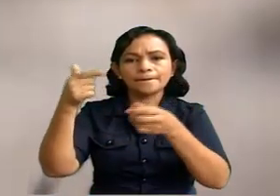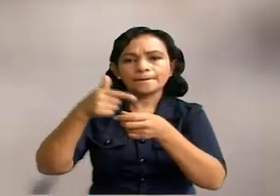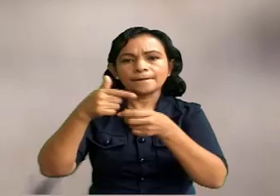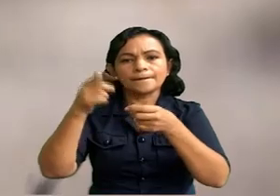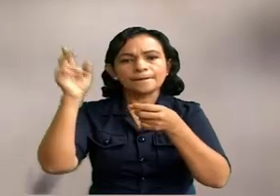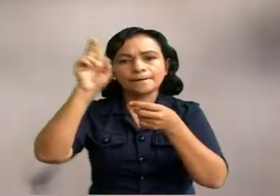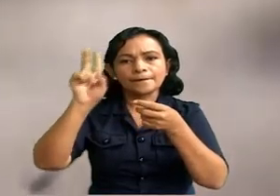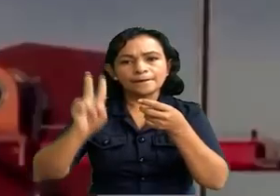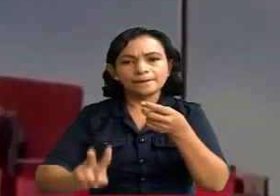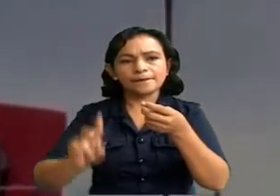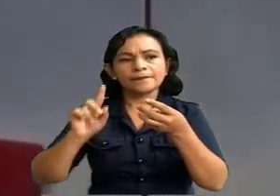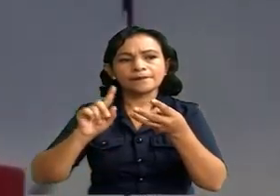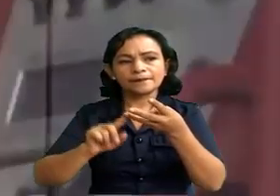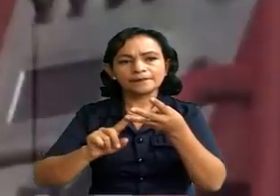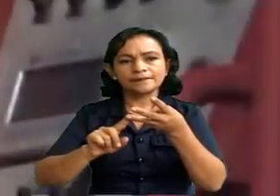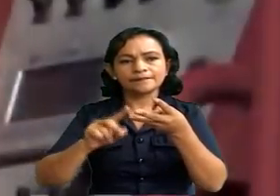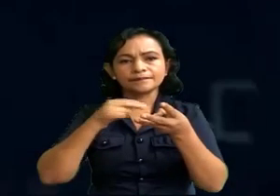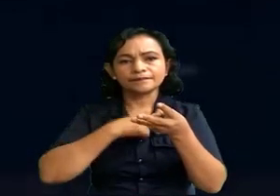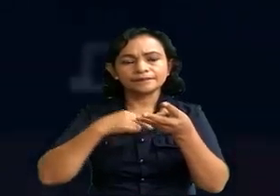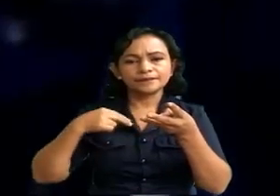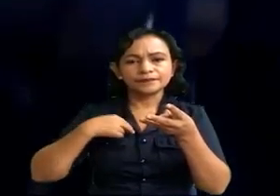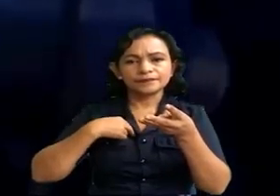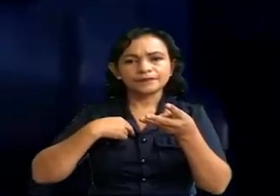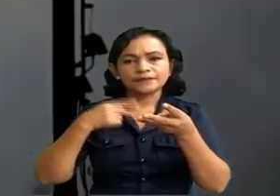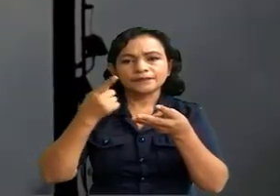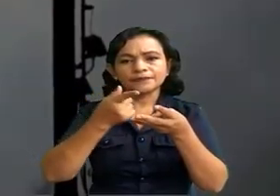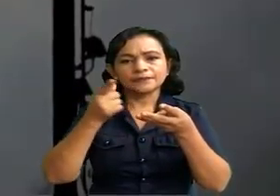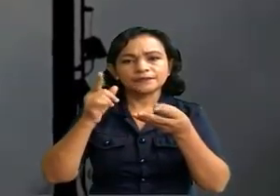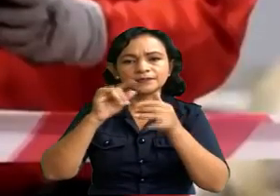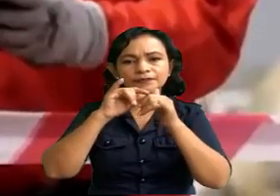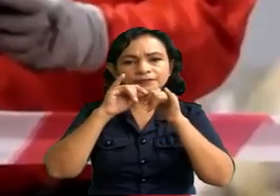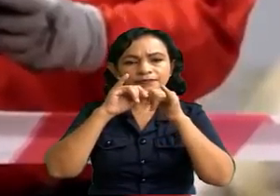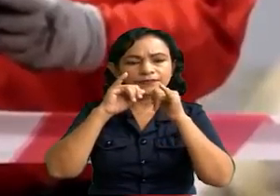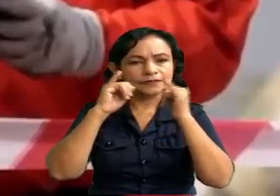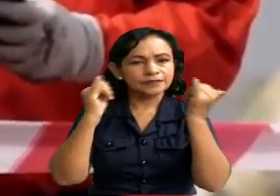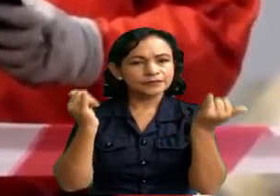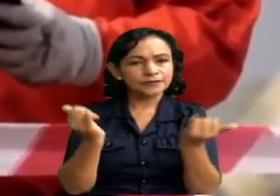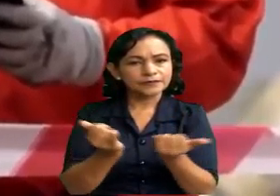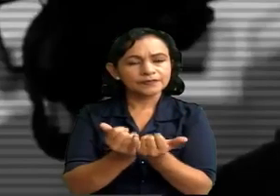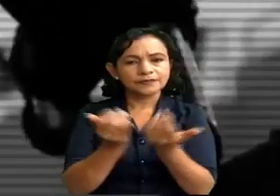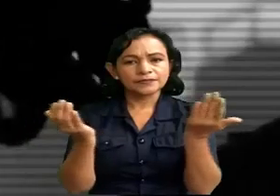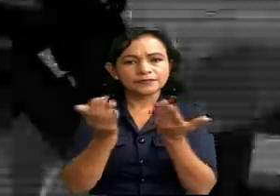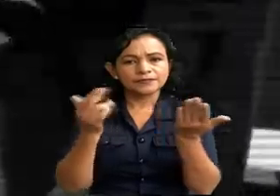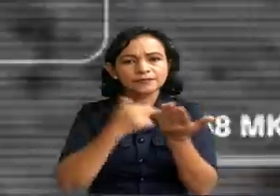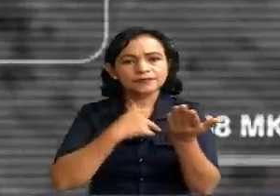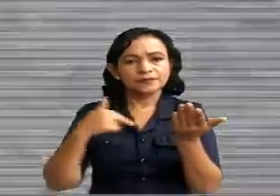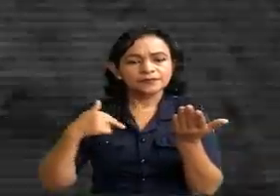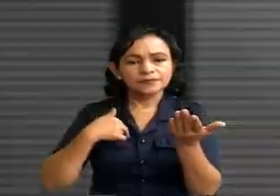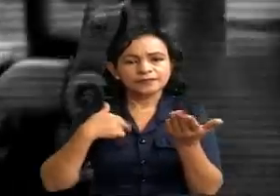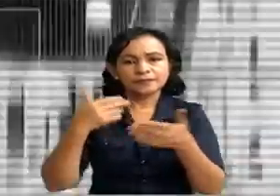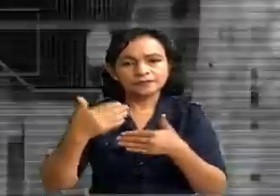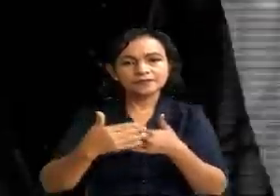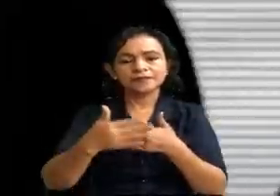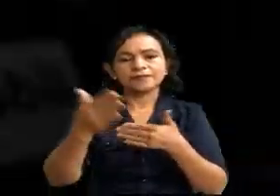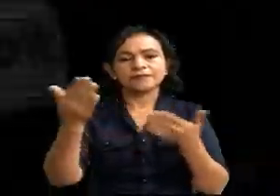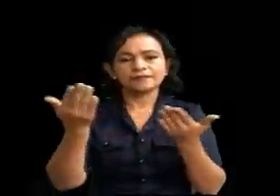venezolana a las grandes transnacionales, como ya lo hicieron en el pasado.